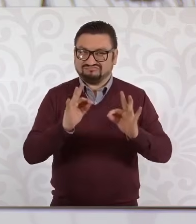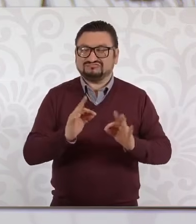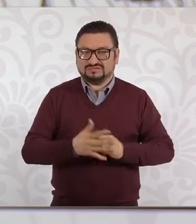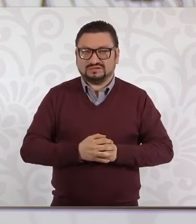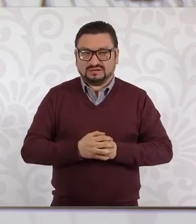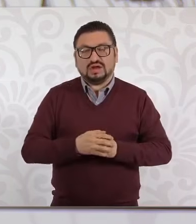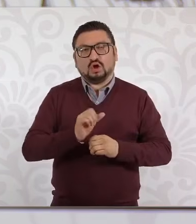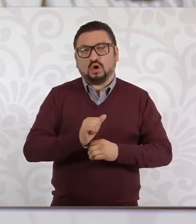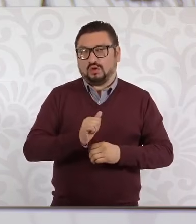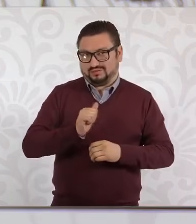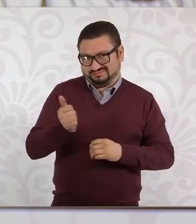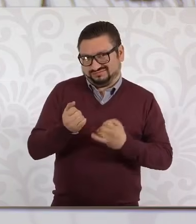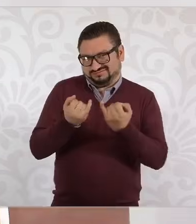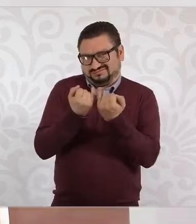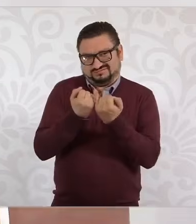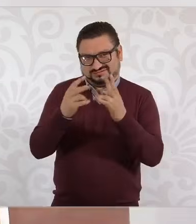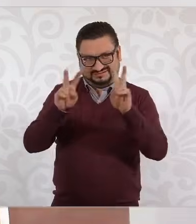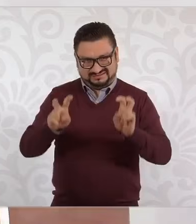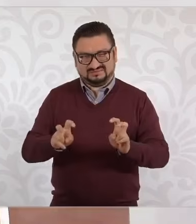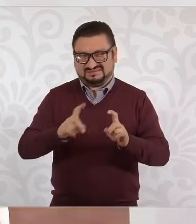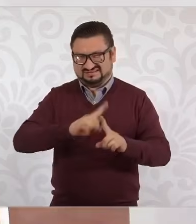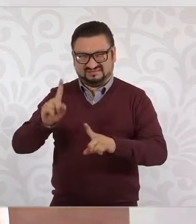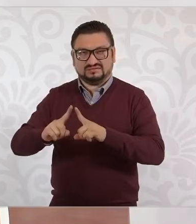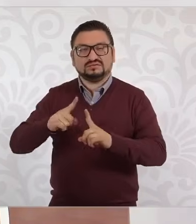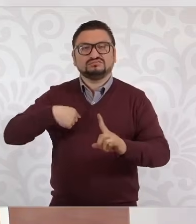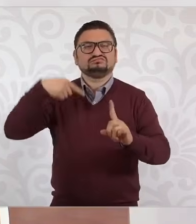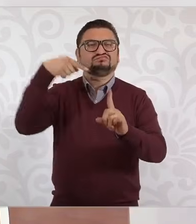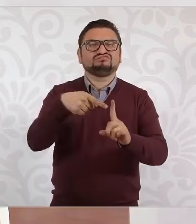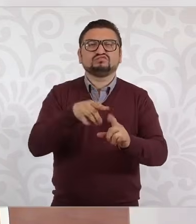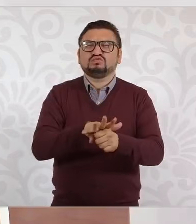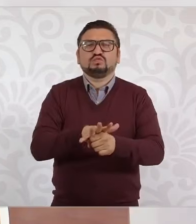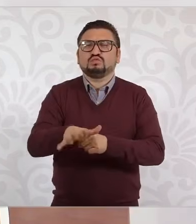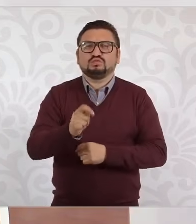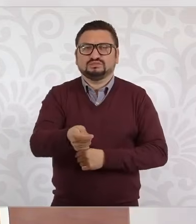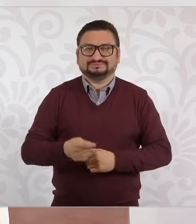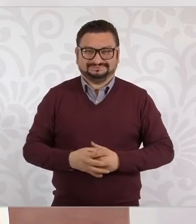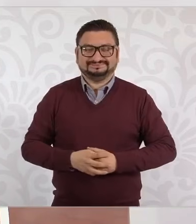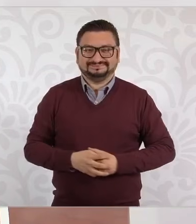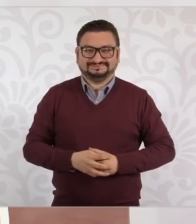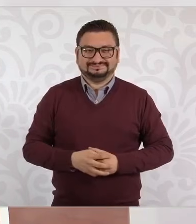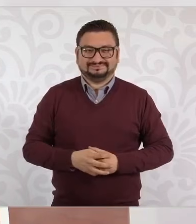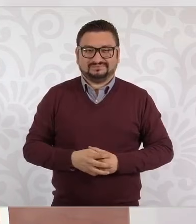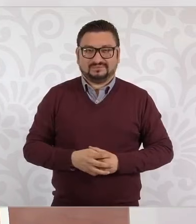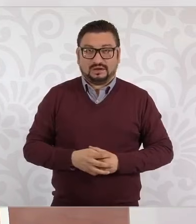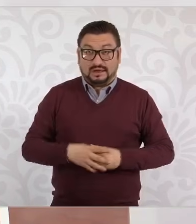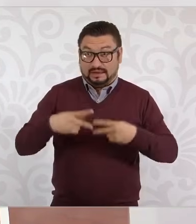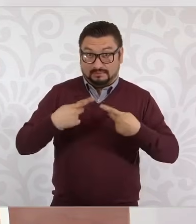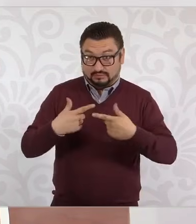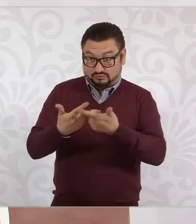Como en otros casos, nuestro objetivo es que no haya